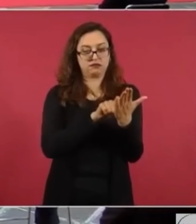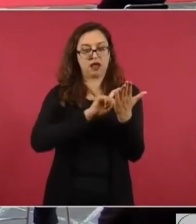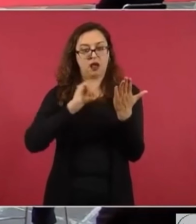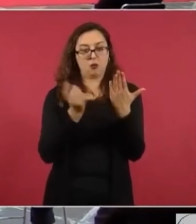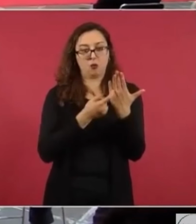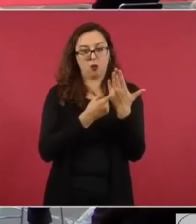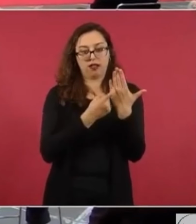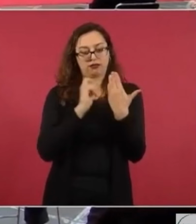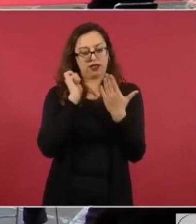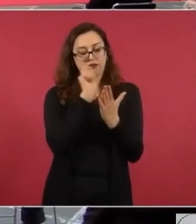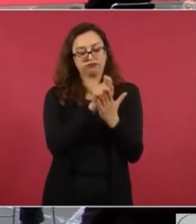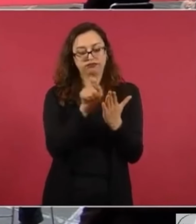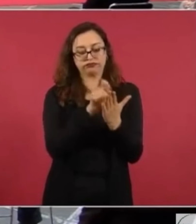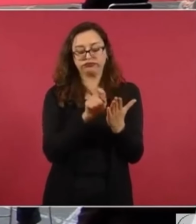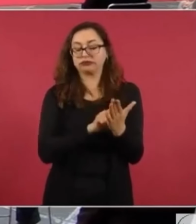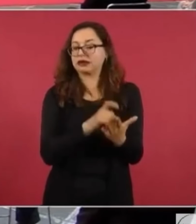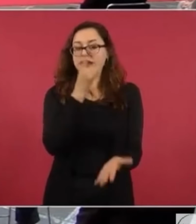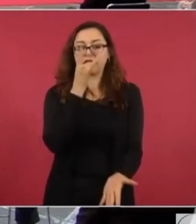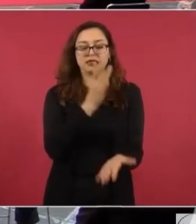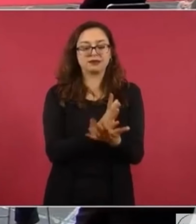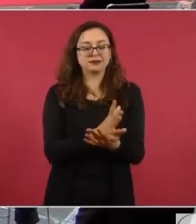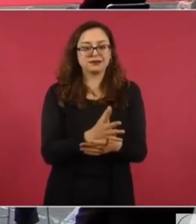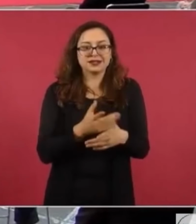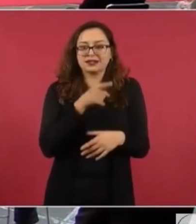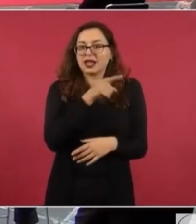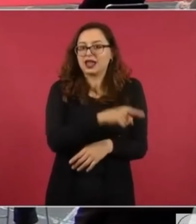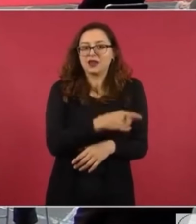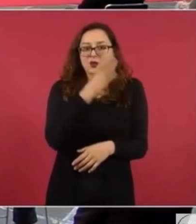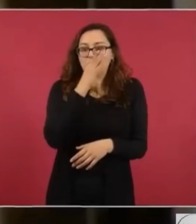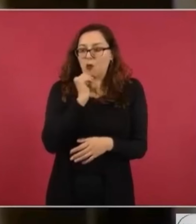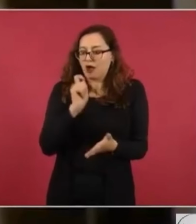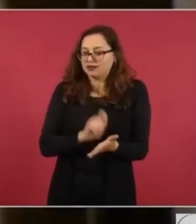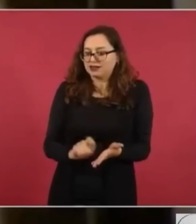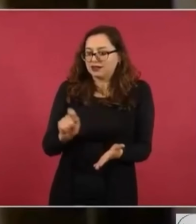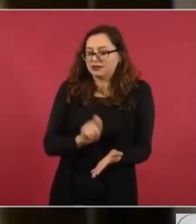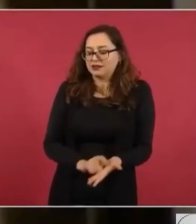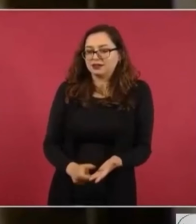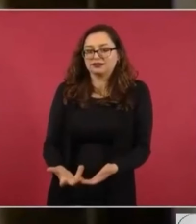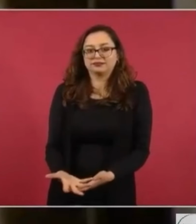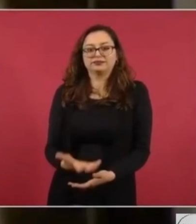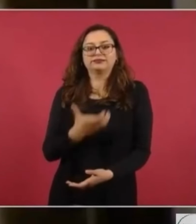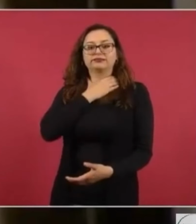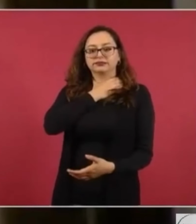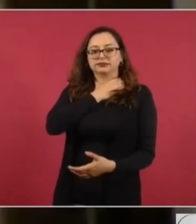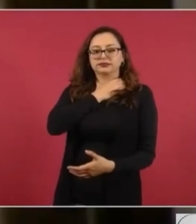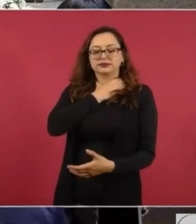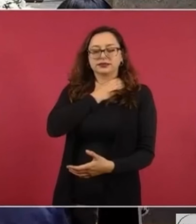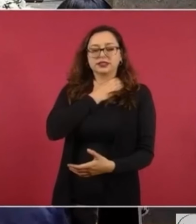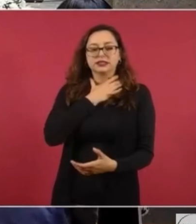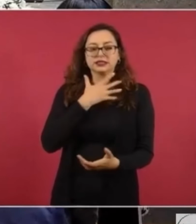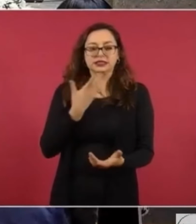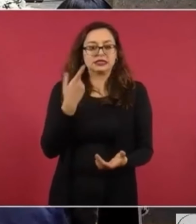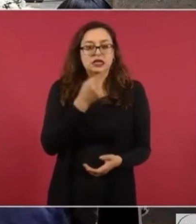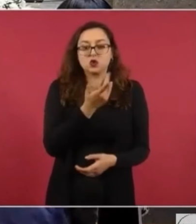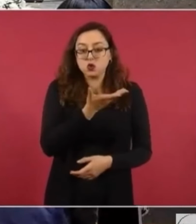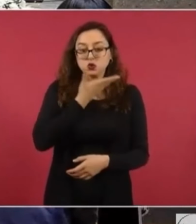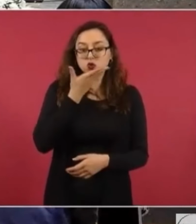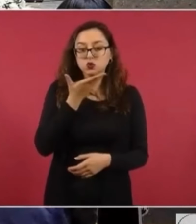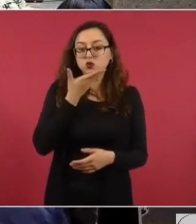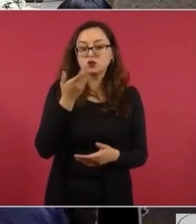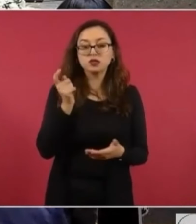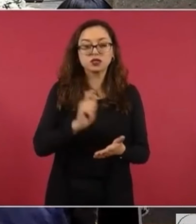ha dedicado desde 1893 o 92 a escribir, que es un